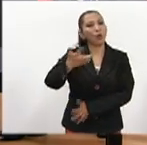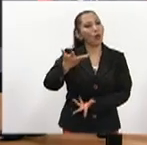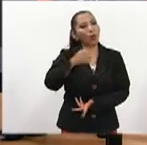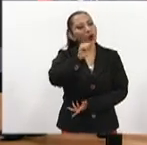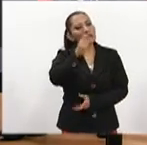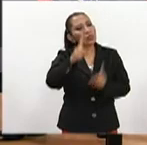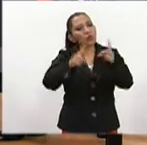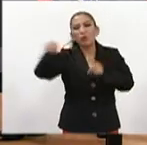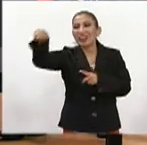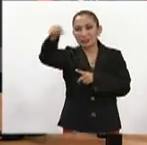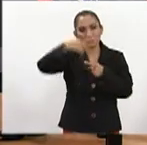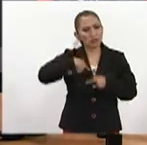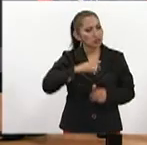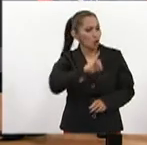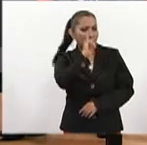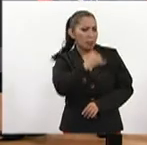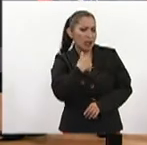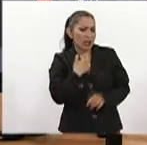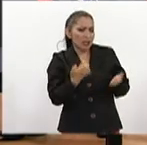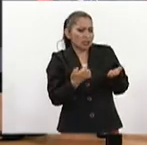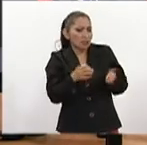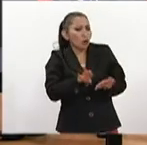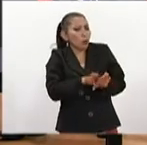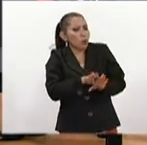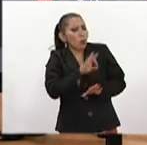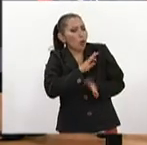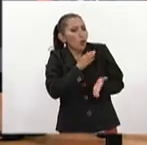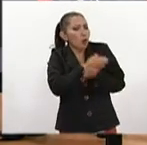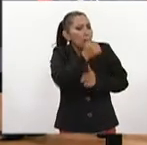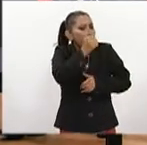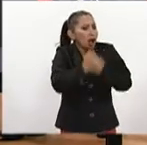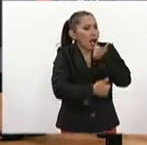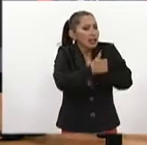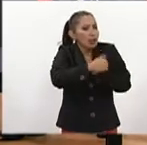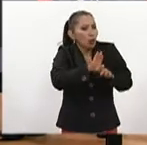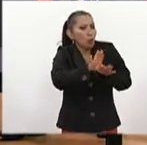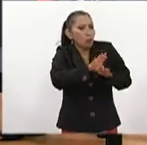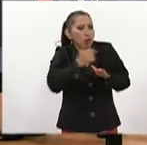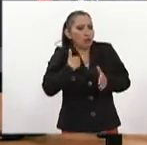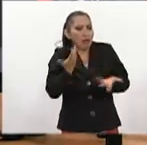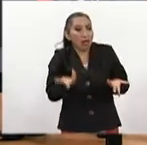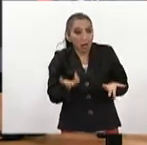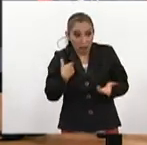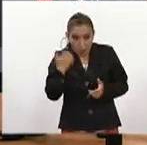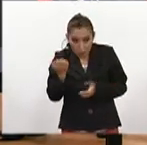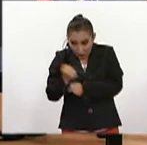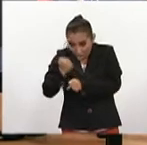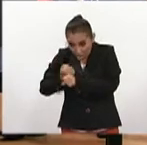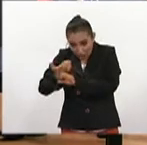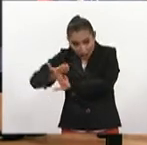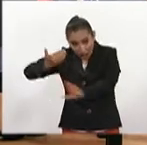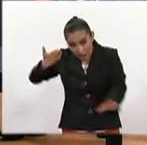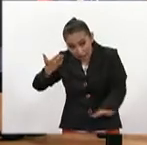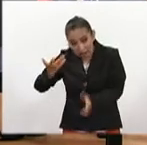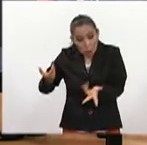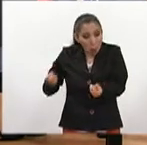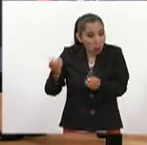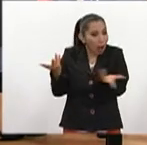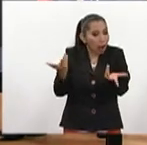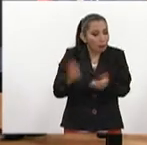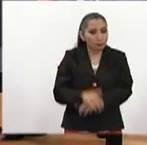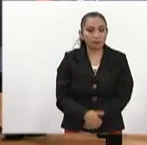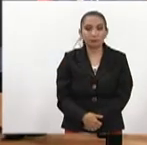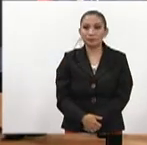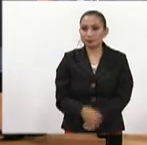algunas dudas de las personas que dicen, yo nunca he hecho ejercicio, ¿cómo puedo participar en estas carreras? ¿Me tengo que entrenar especialmente? ¿Qué hago?